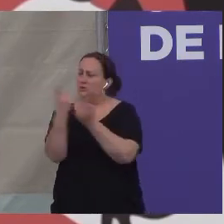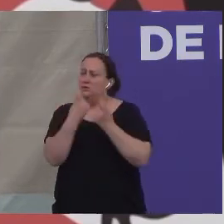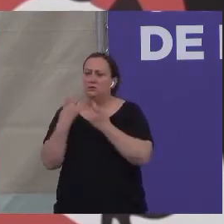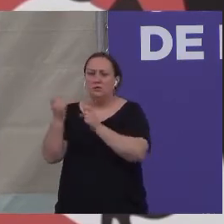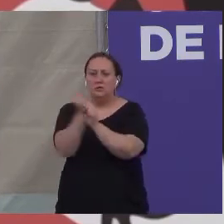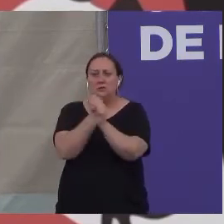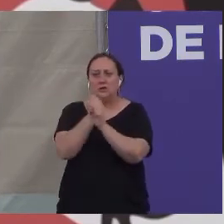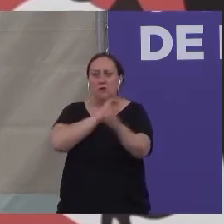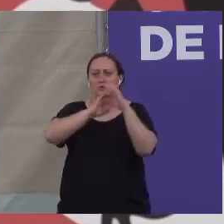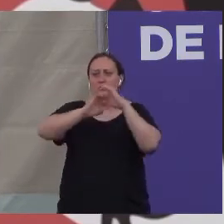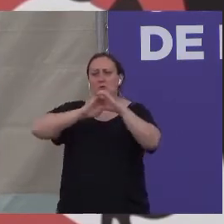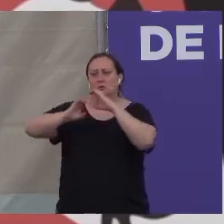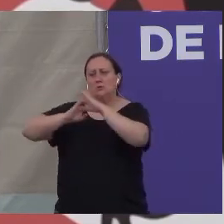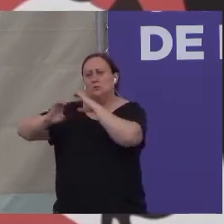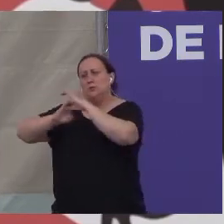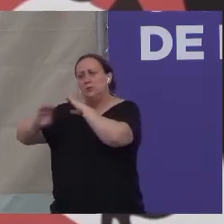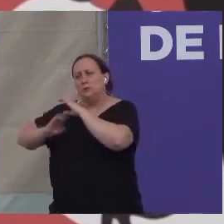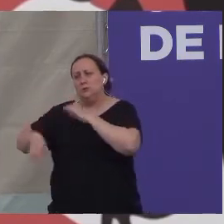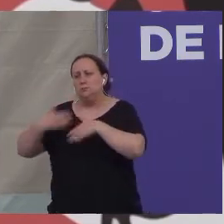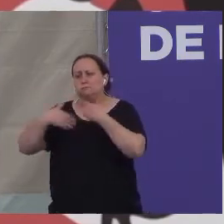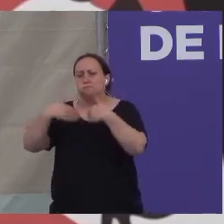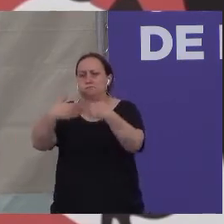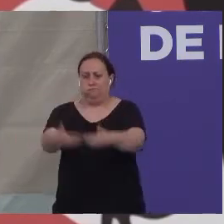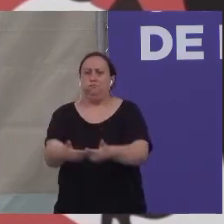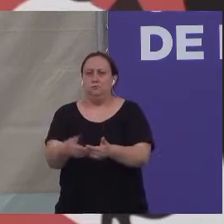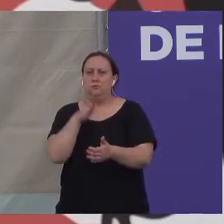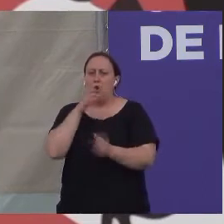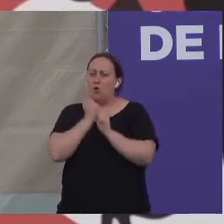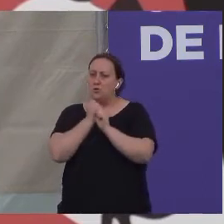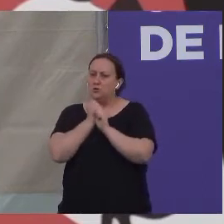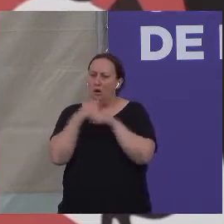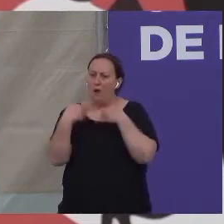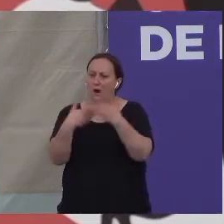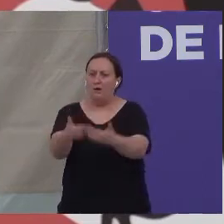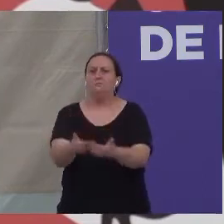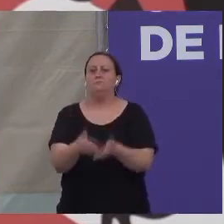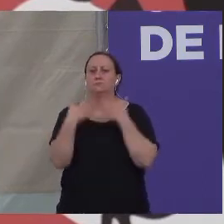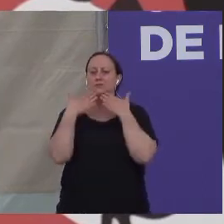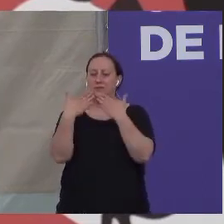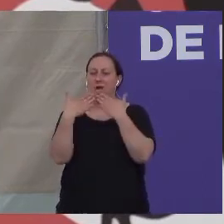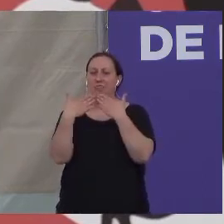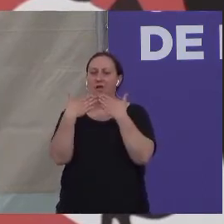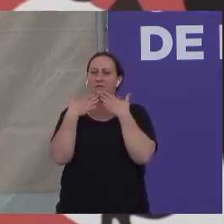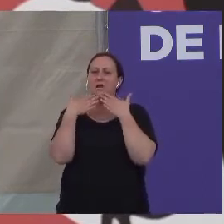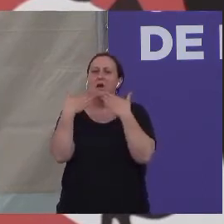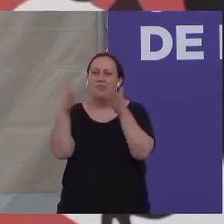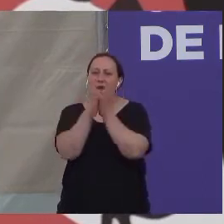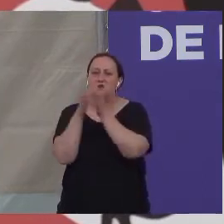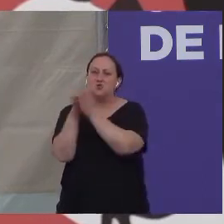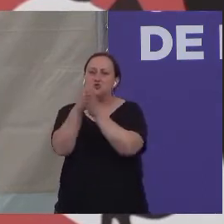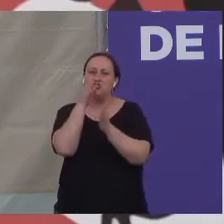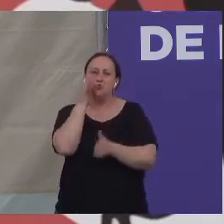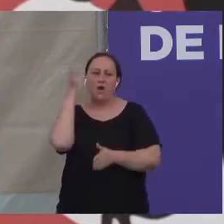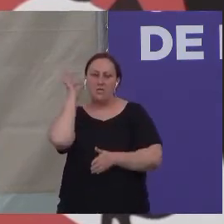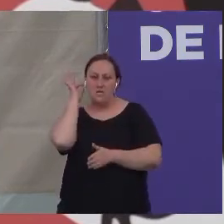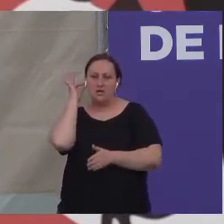comunicación sea continua y trabajaremos y debemos trabajar para ello. Gracias. Muchas gracias, compañeros y